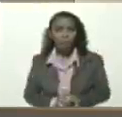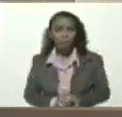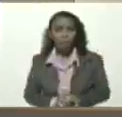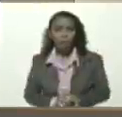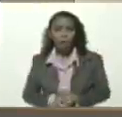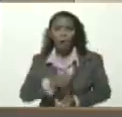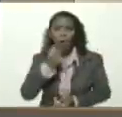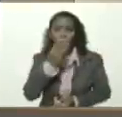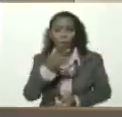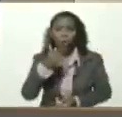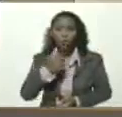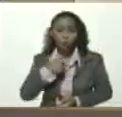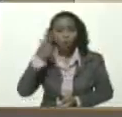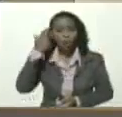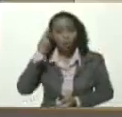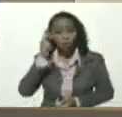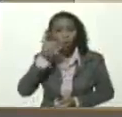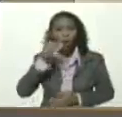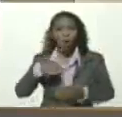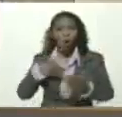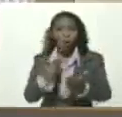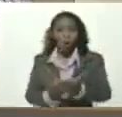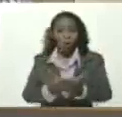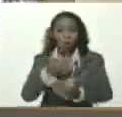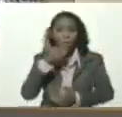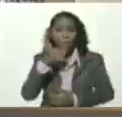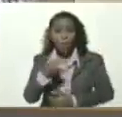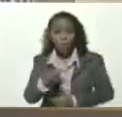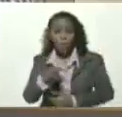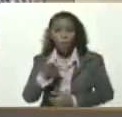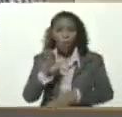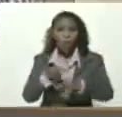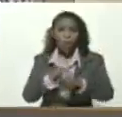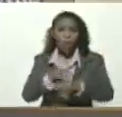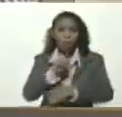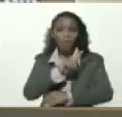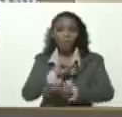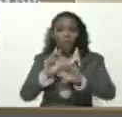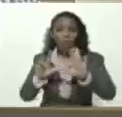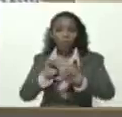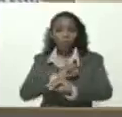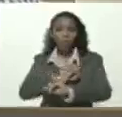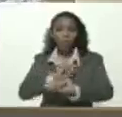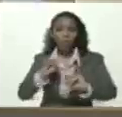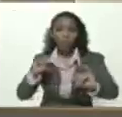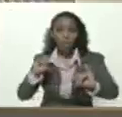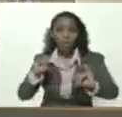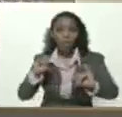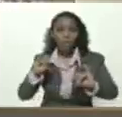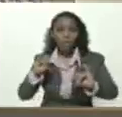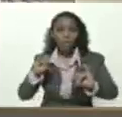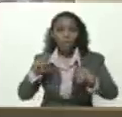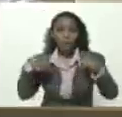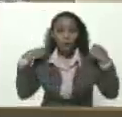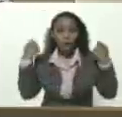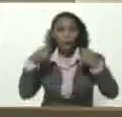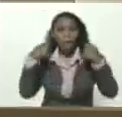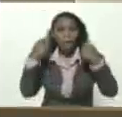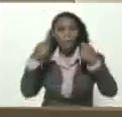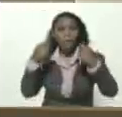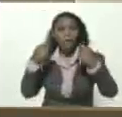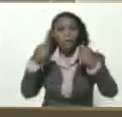Pero bueno, recuerdo, hasta el próximo jueves 18 termina allí la campaña